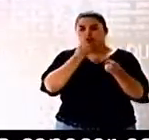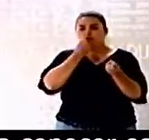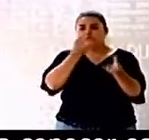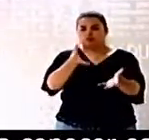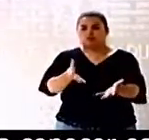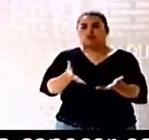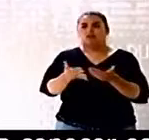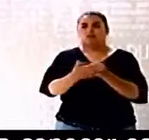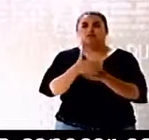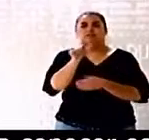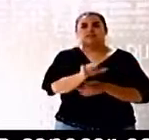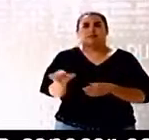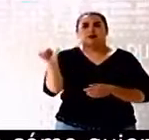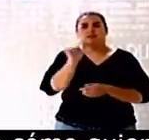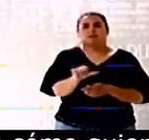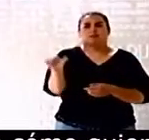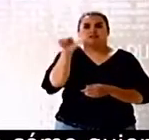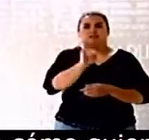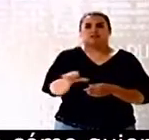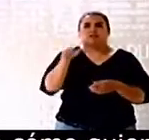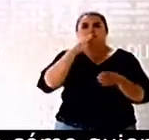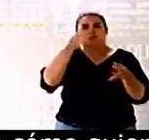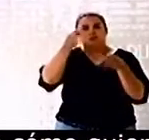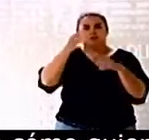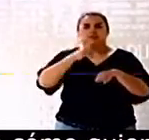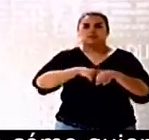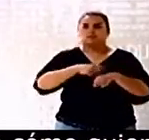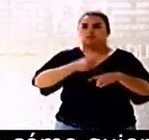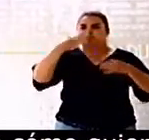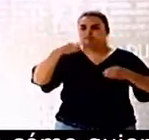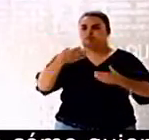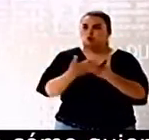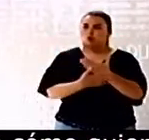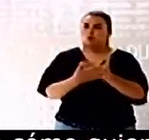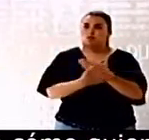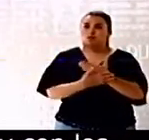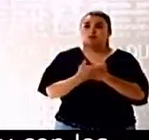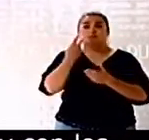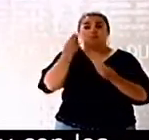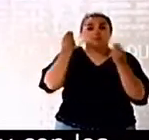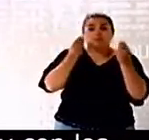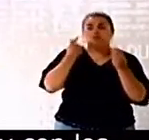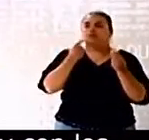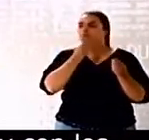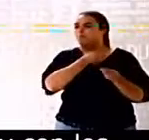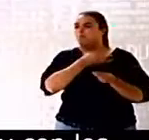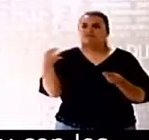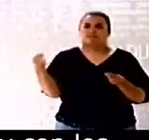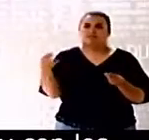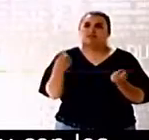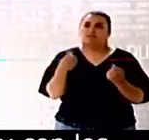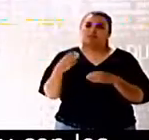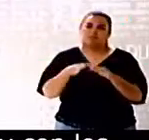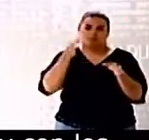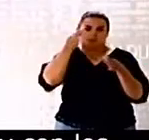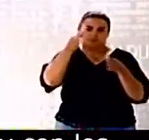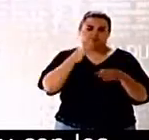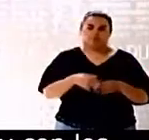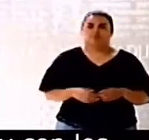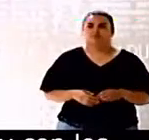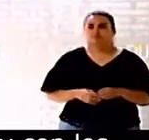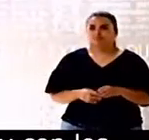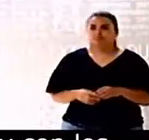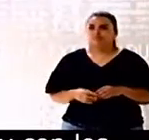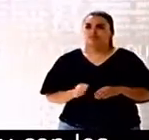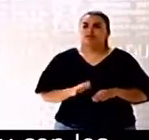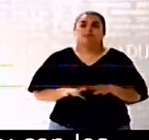ciudadanos semanalmente, con el rigor y con los tiempos que el Gobierno entiende que responden y necesitamos para ese rigor.